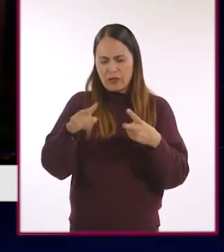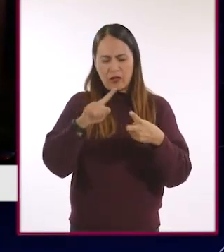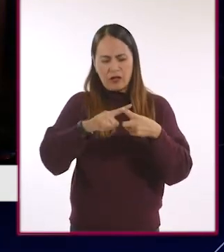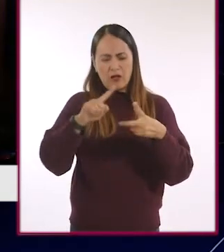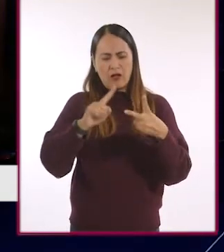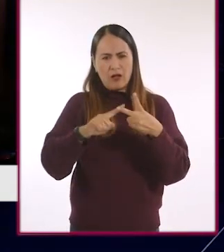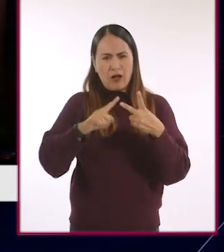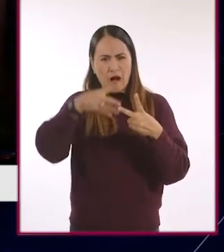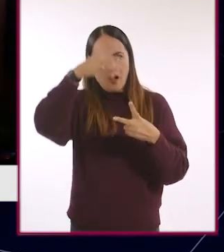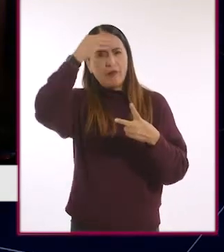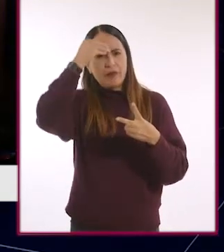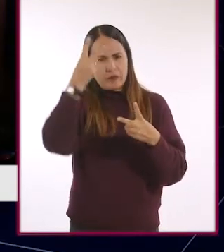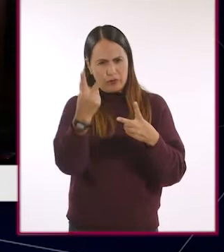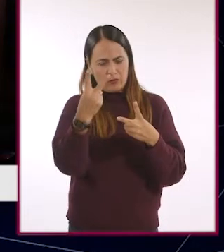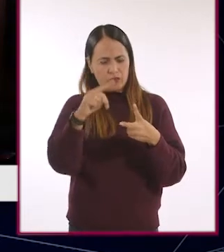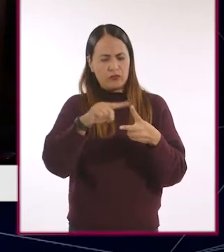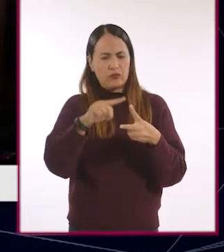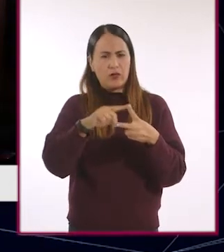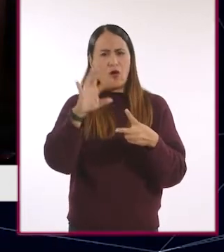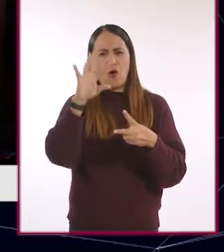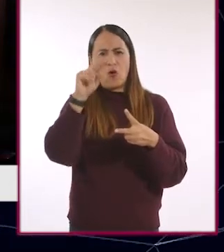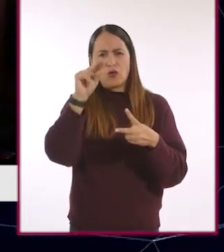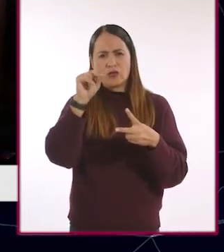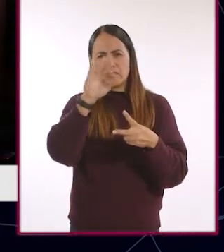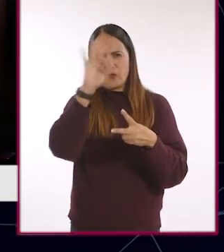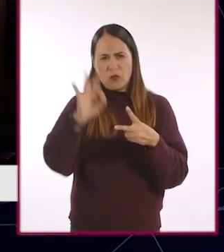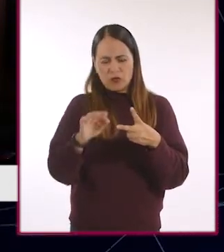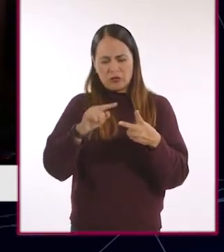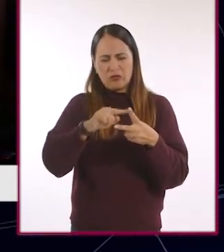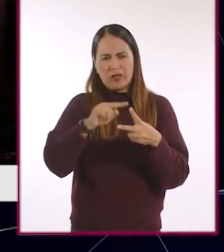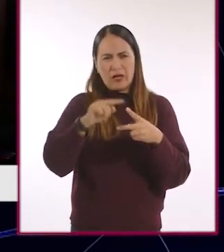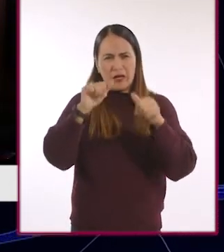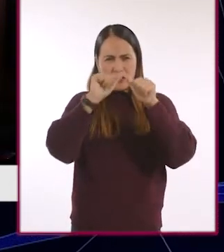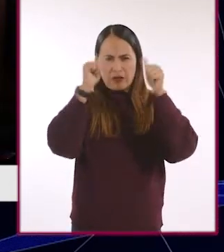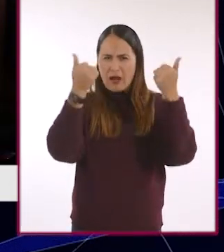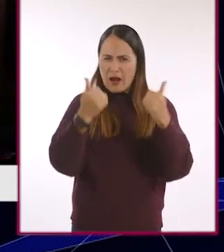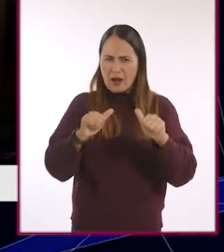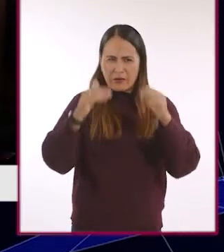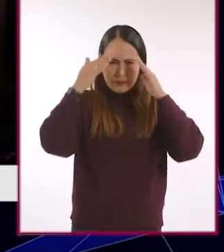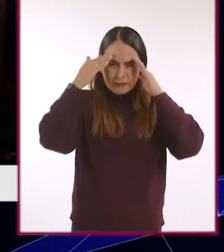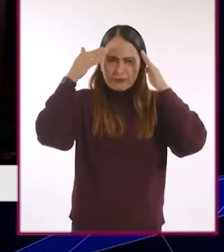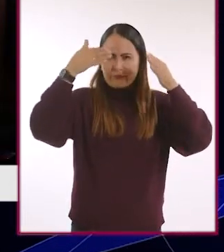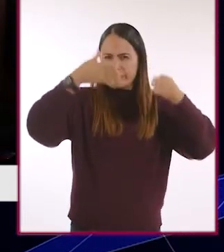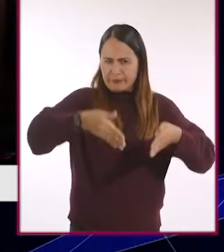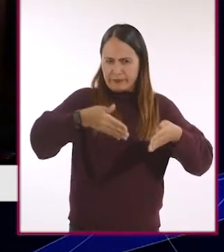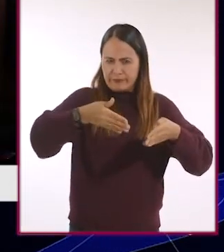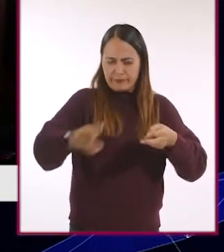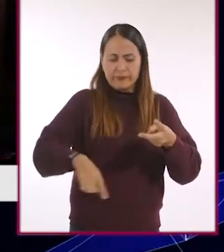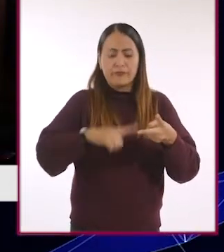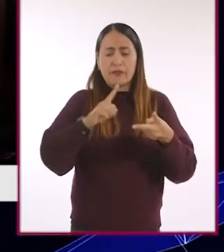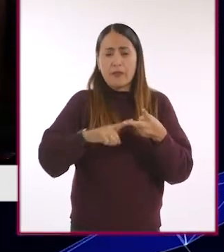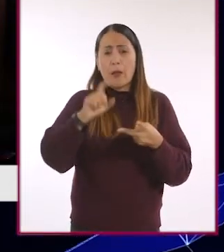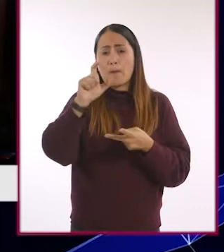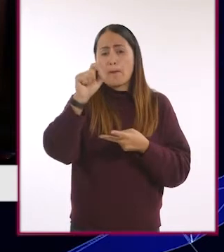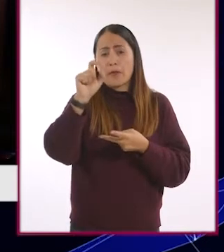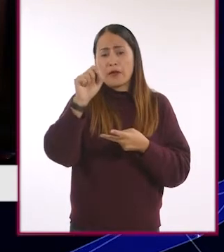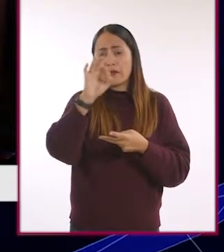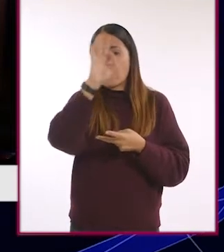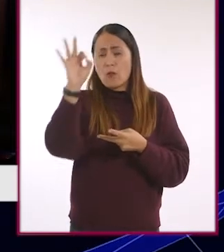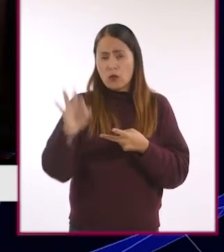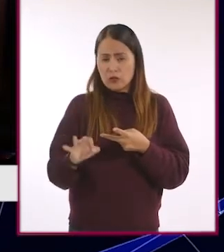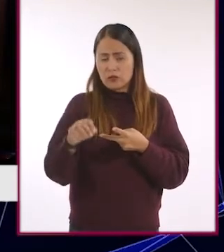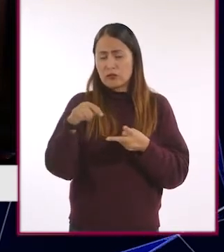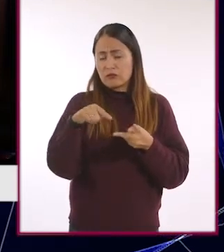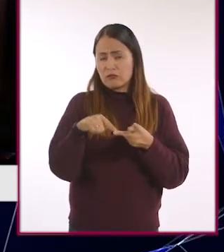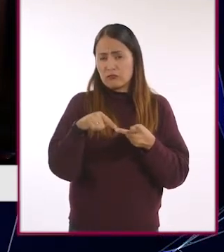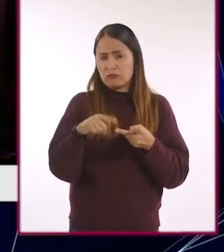¿no? El 80% de su formación siempre va a ser artística, siempre va a ser fundamentada, y el 20%